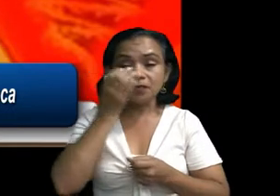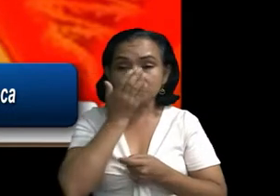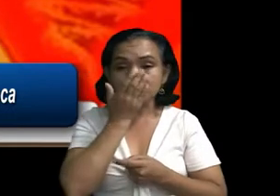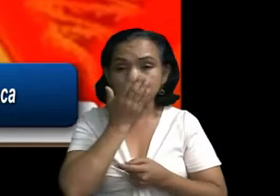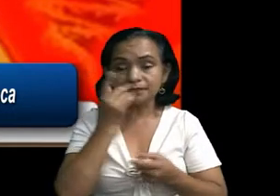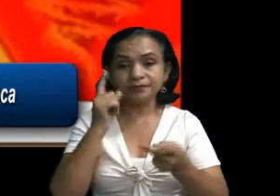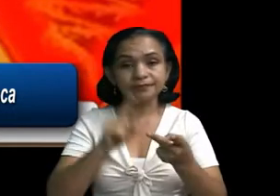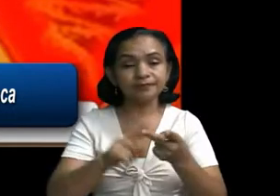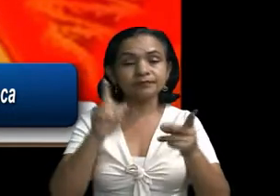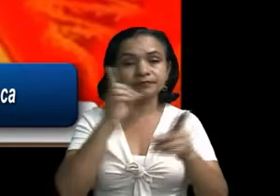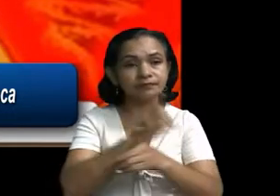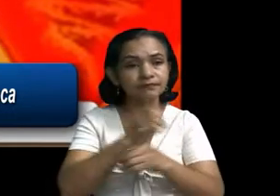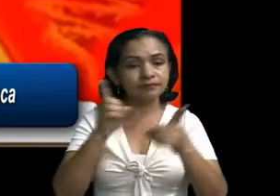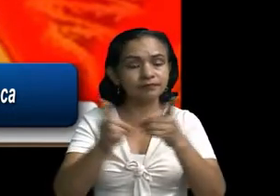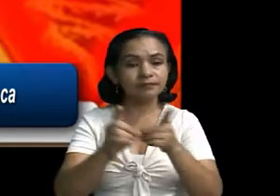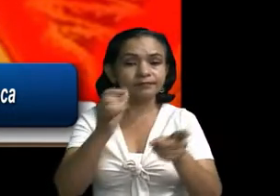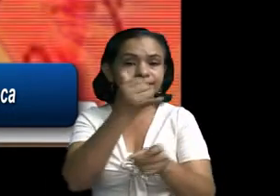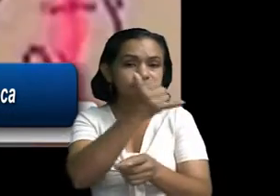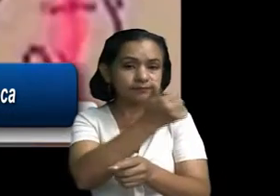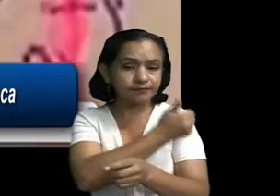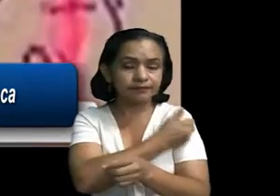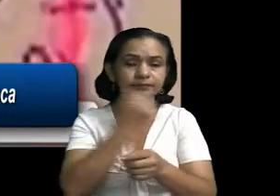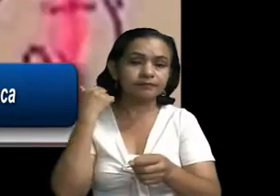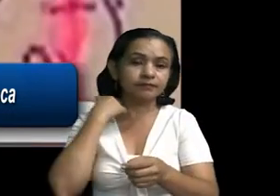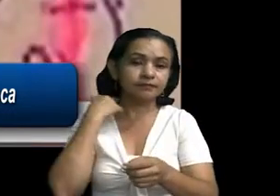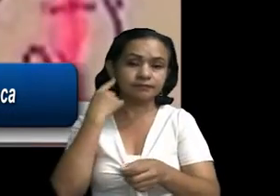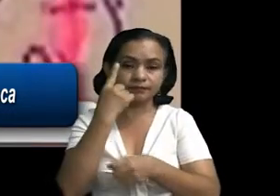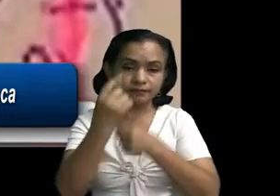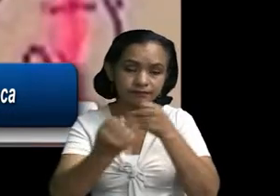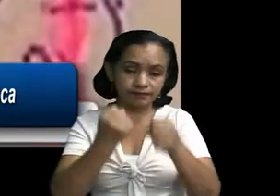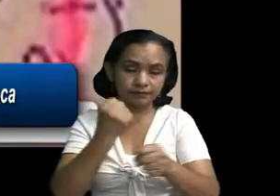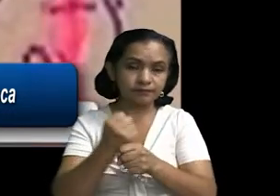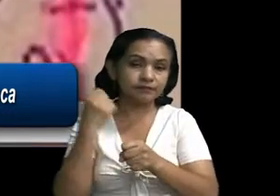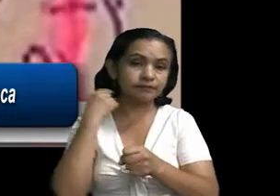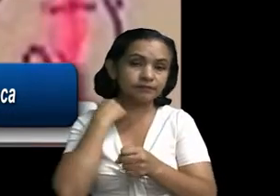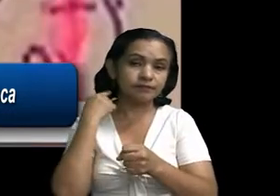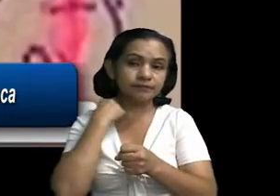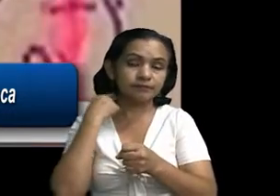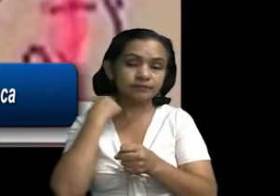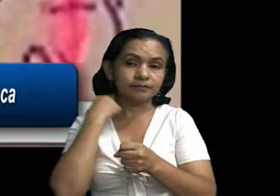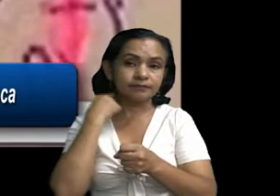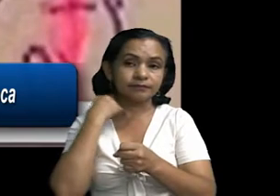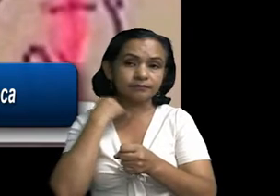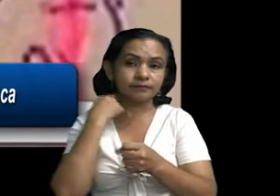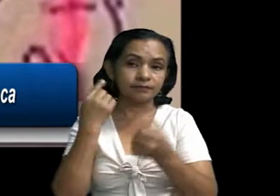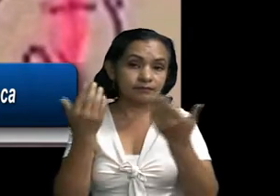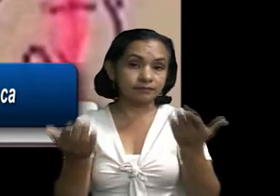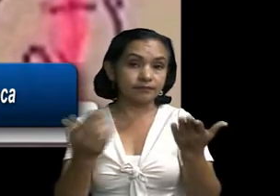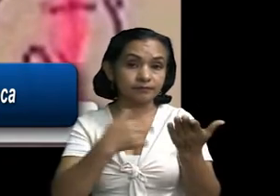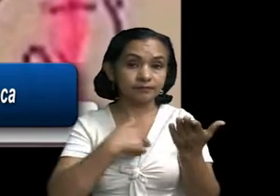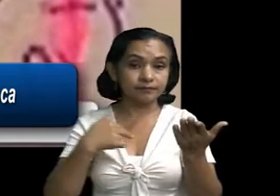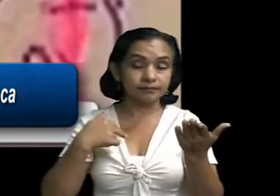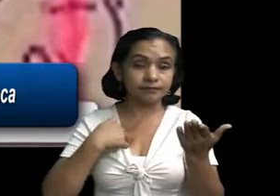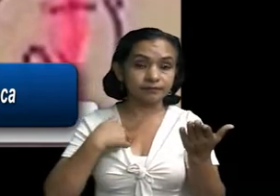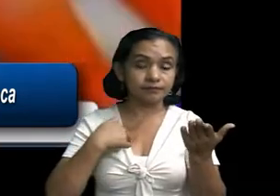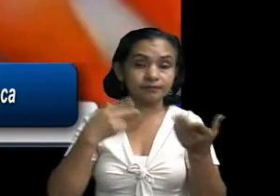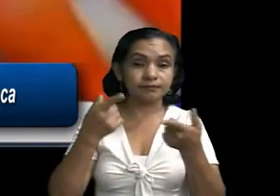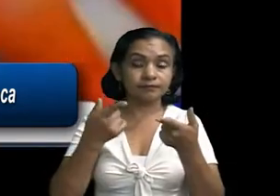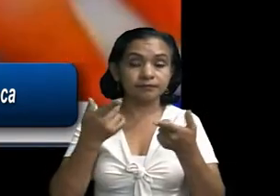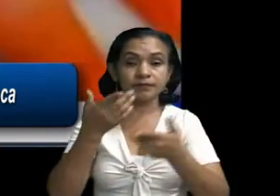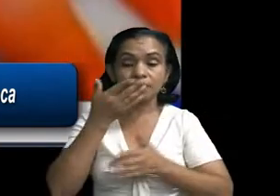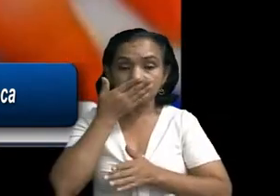asmáticos, se deben vacunar anualmente contra el estreptococo pneumoniae, que es el del que causa el